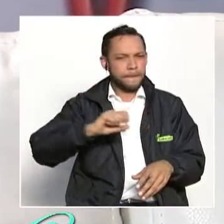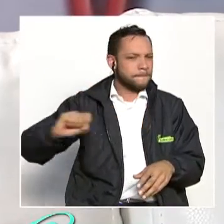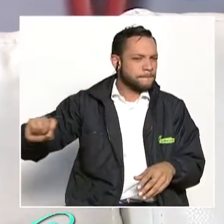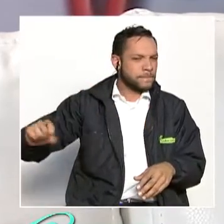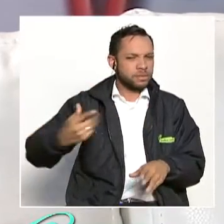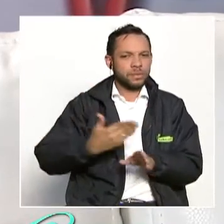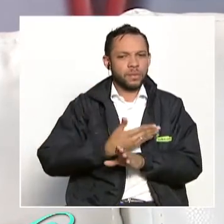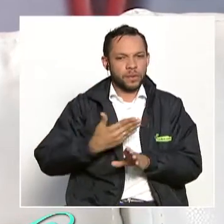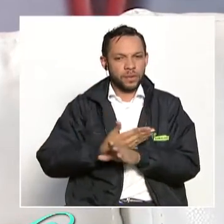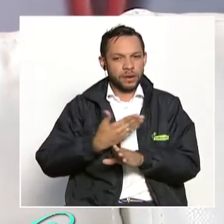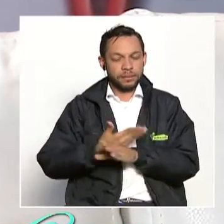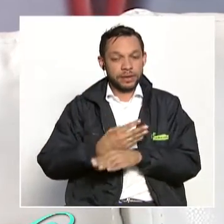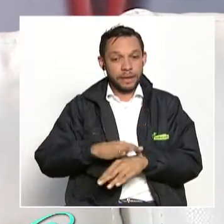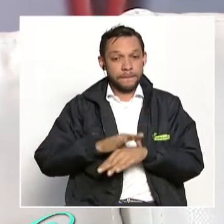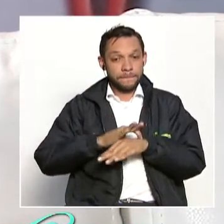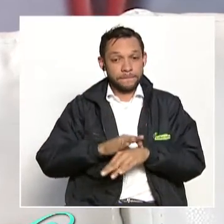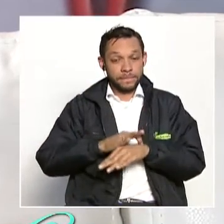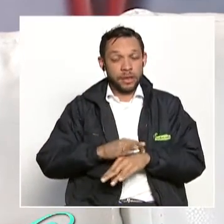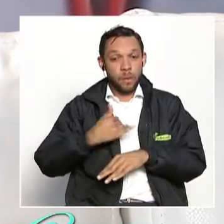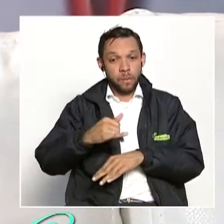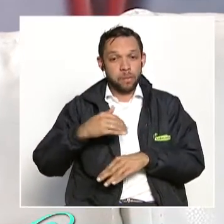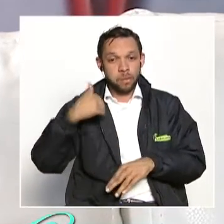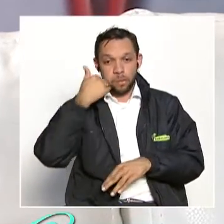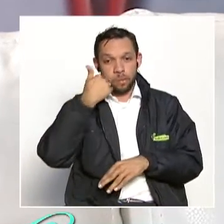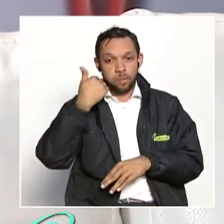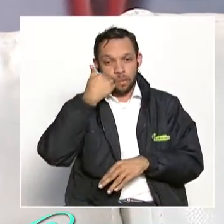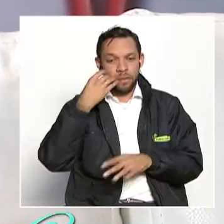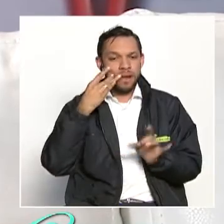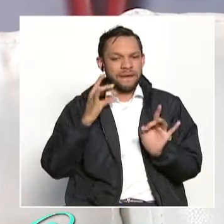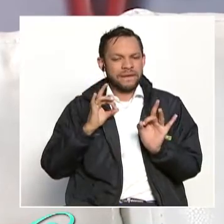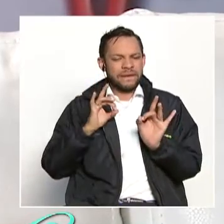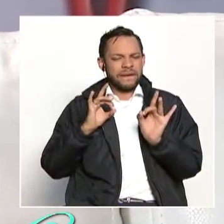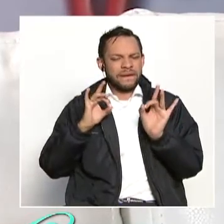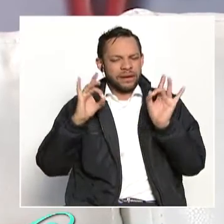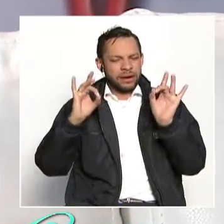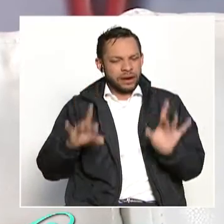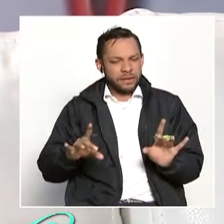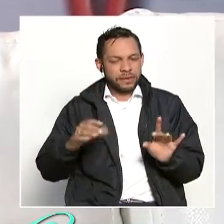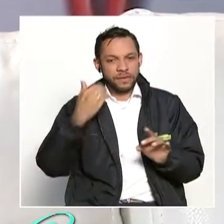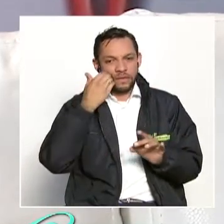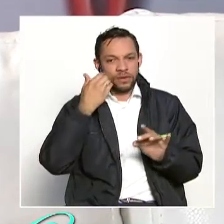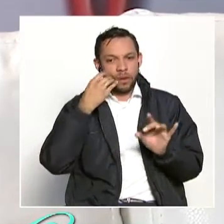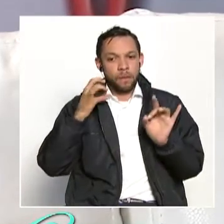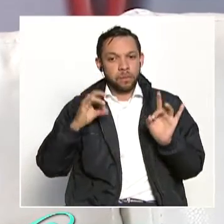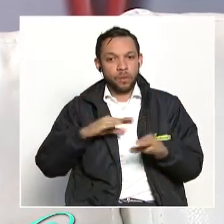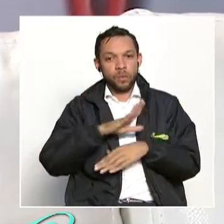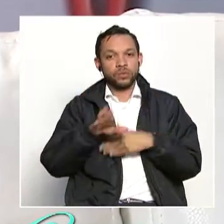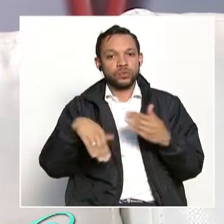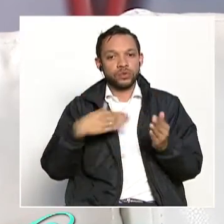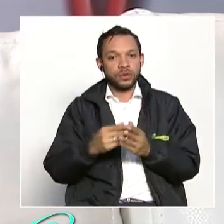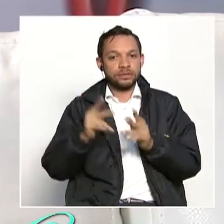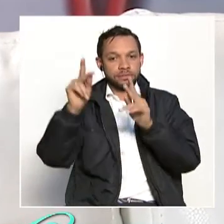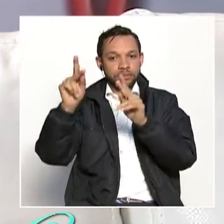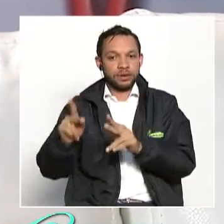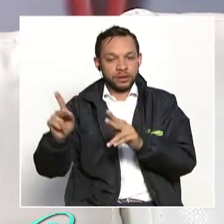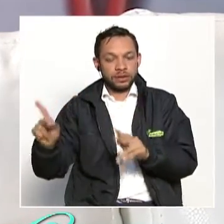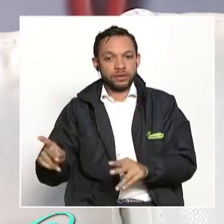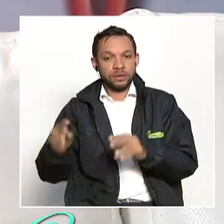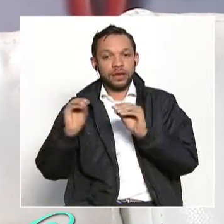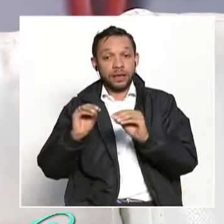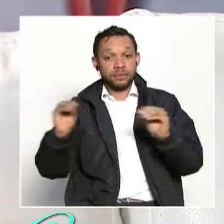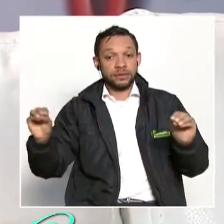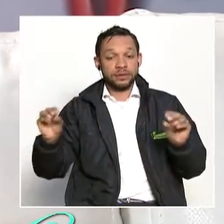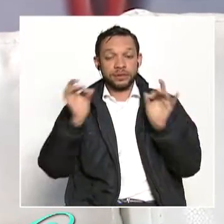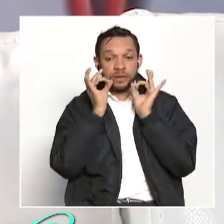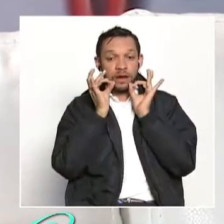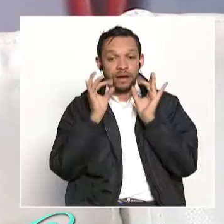principal problema de salud de este siglo son las enfermedades crónicas. Y cuando hablamos de enfermedades crónicas son todas esas que acaba de mencionar el doctor Rojas.